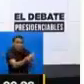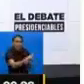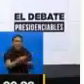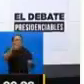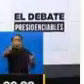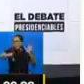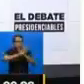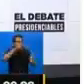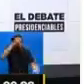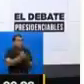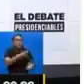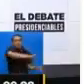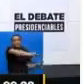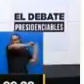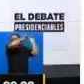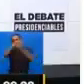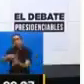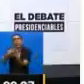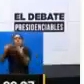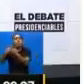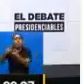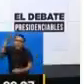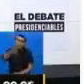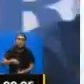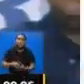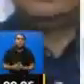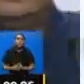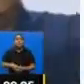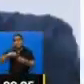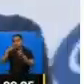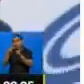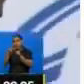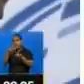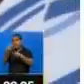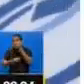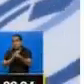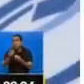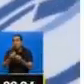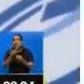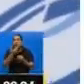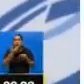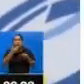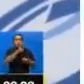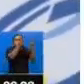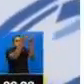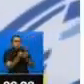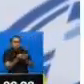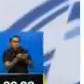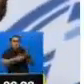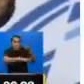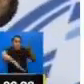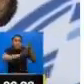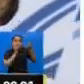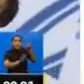sin excepción, ni siquiera de amistad. En tercer lugar, debe cambiar la base económica sobre la que se